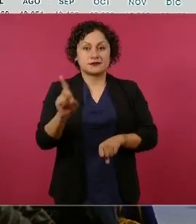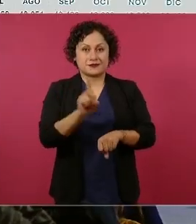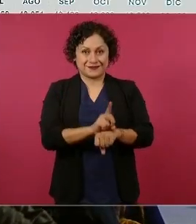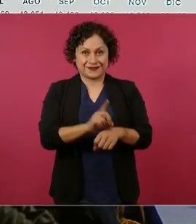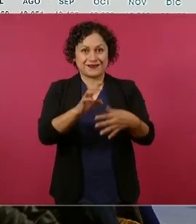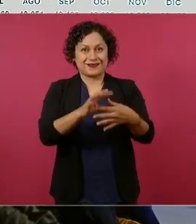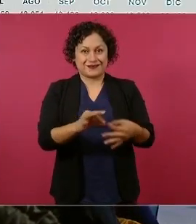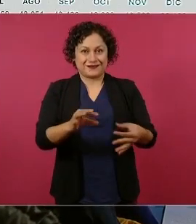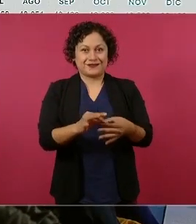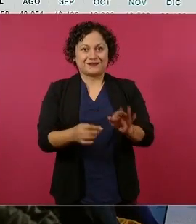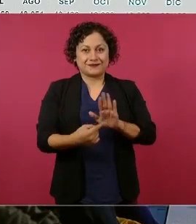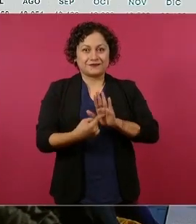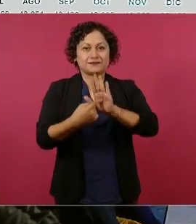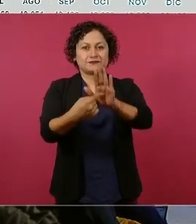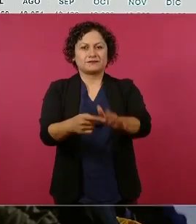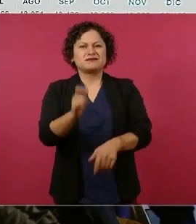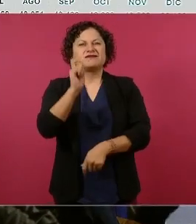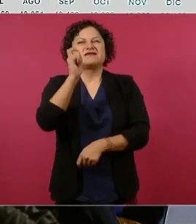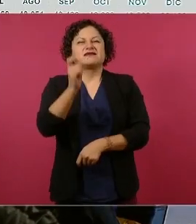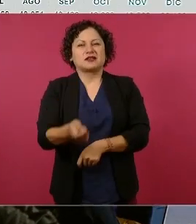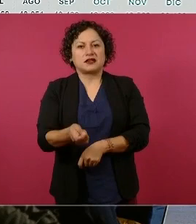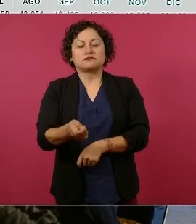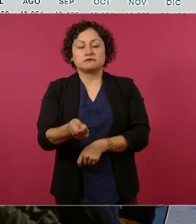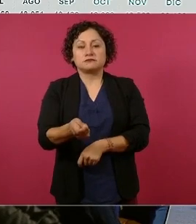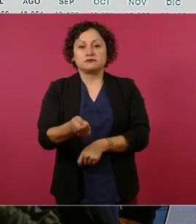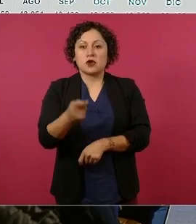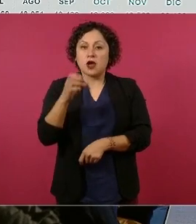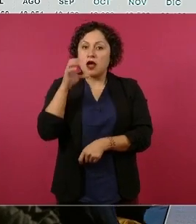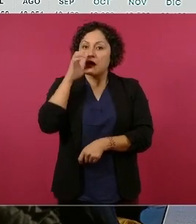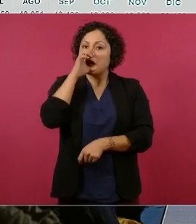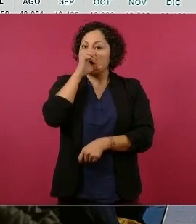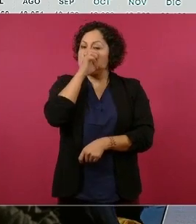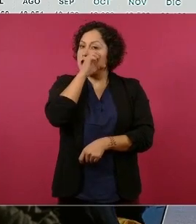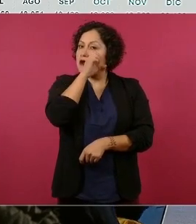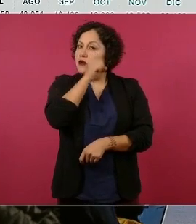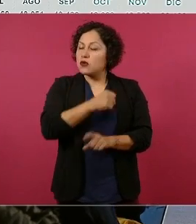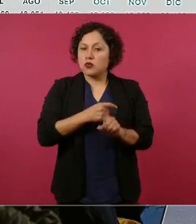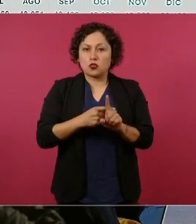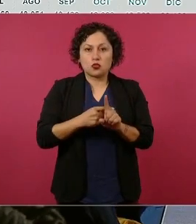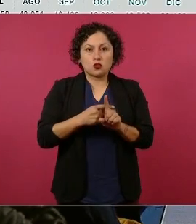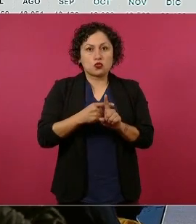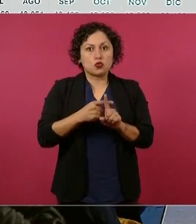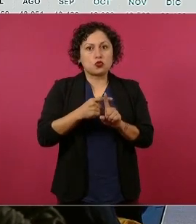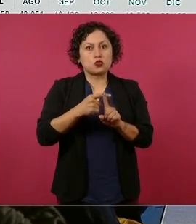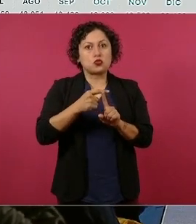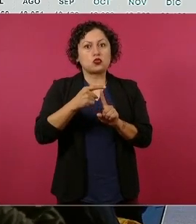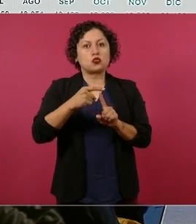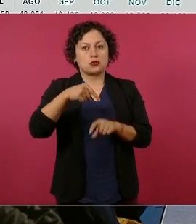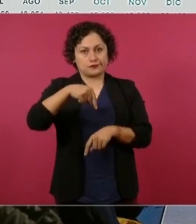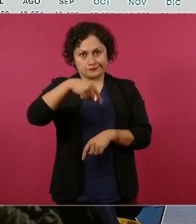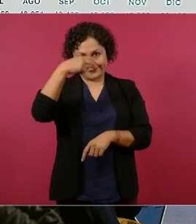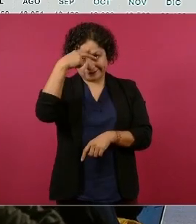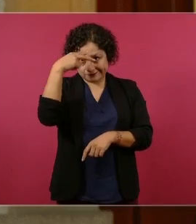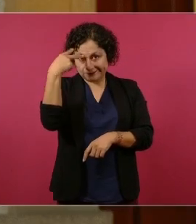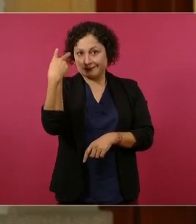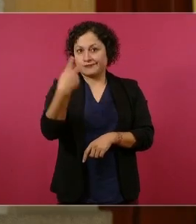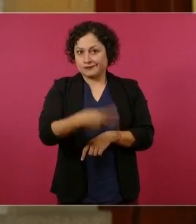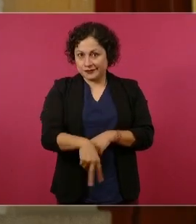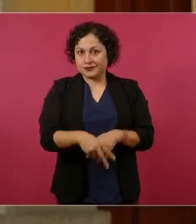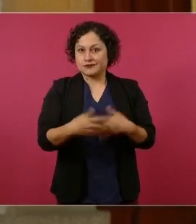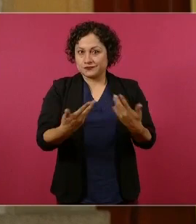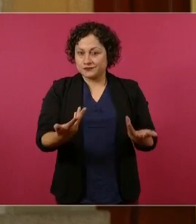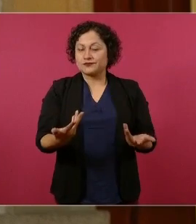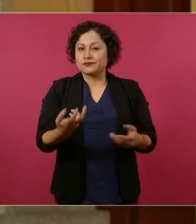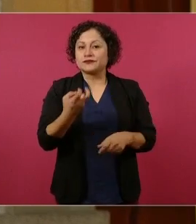del efecto que tuvo la temperatura provocada por esta ola de calor extraordinaria que se presentó en el país y que provocó un